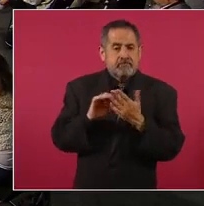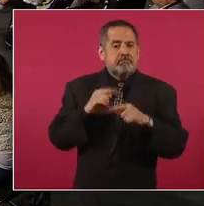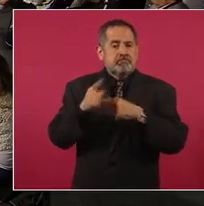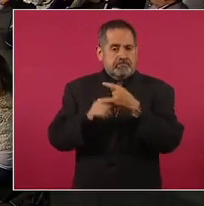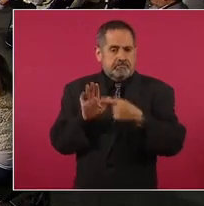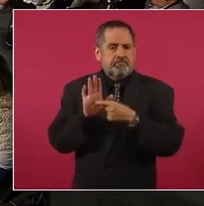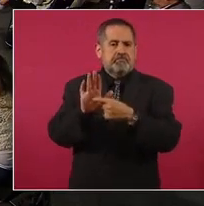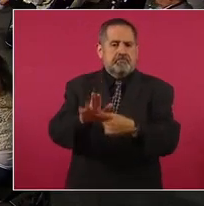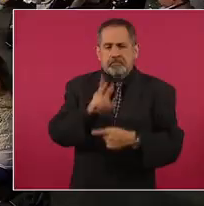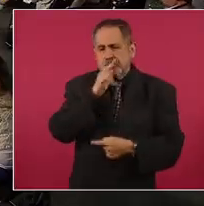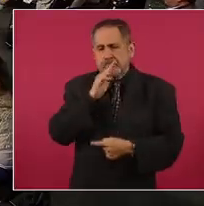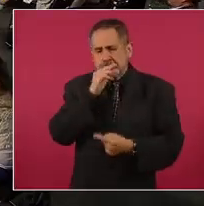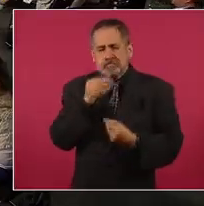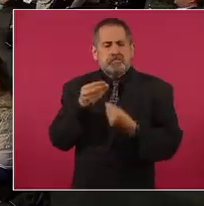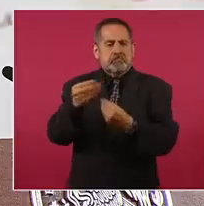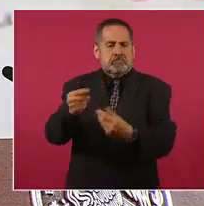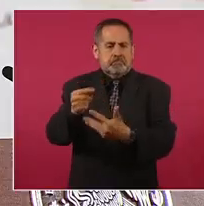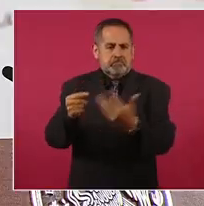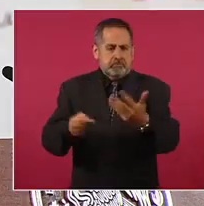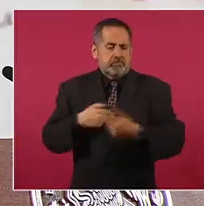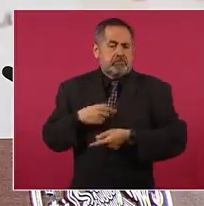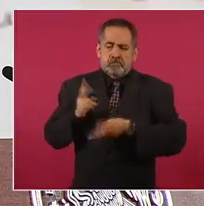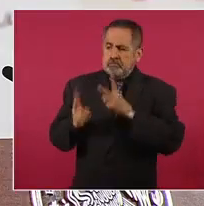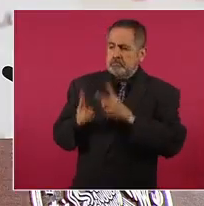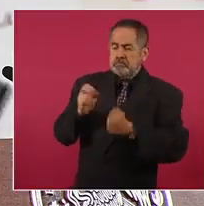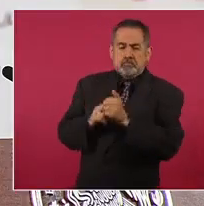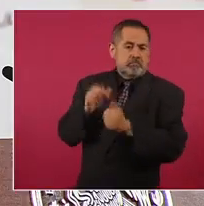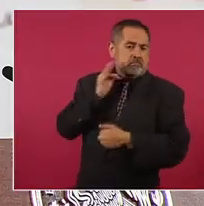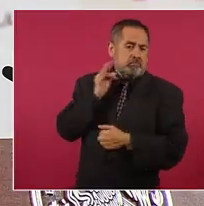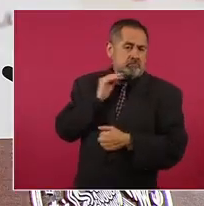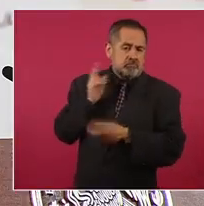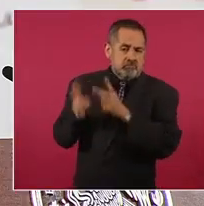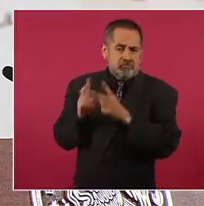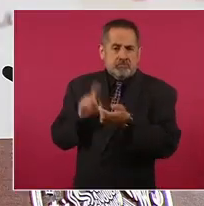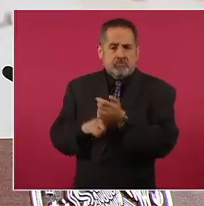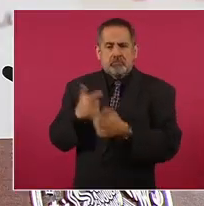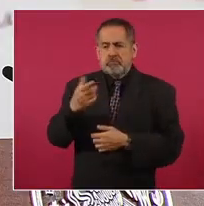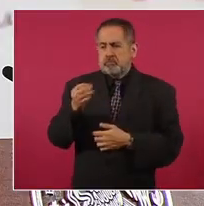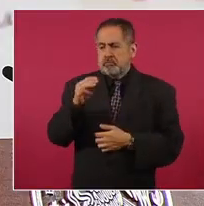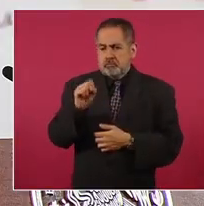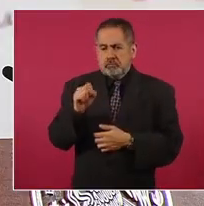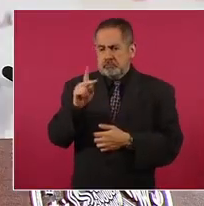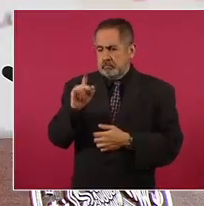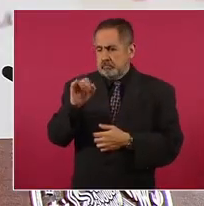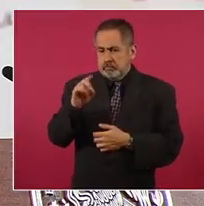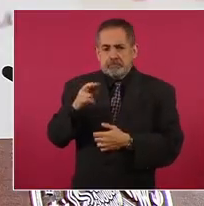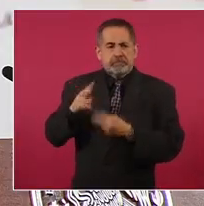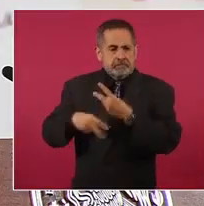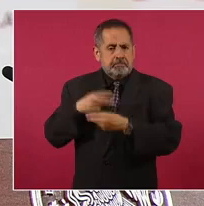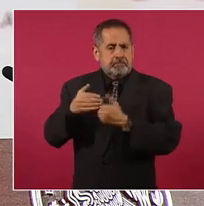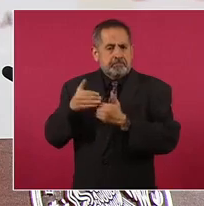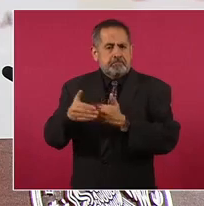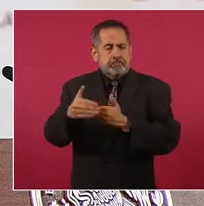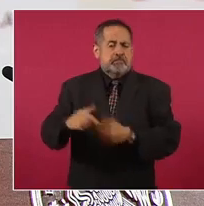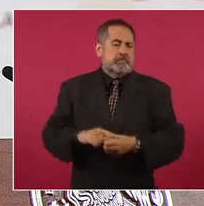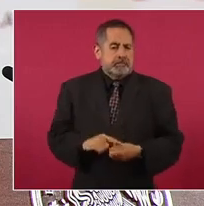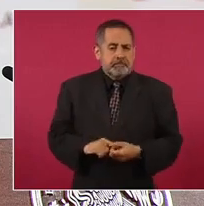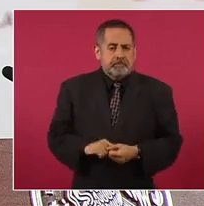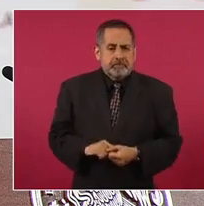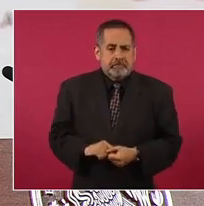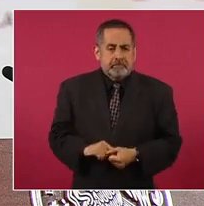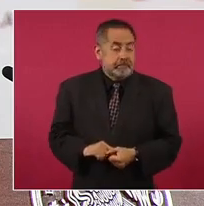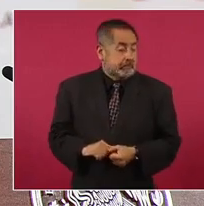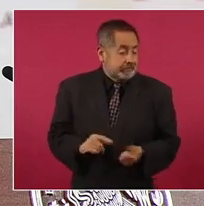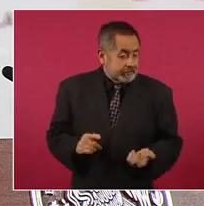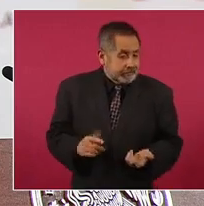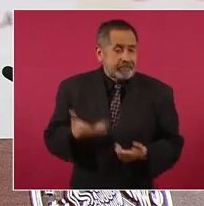a los papás. Lo he conversado con el fiscal Gómez Piedra y vamos a avanzar. Miren, yo creo